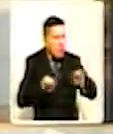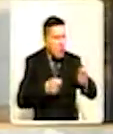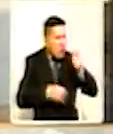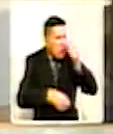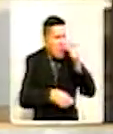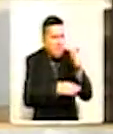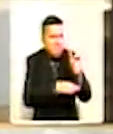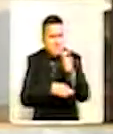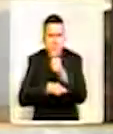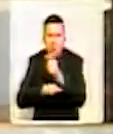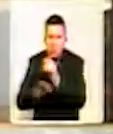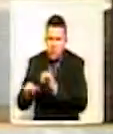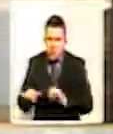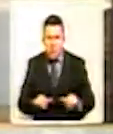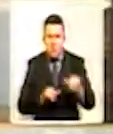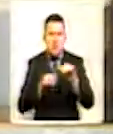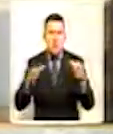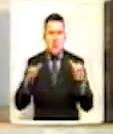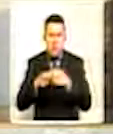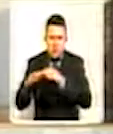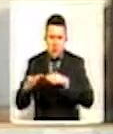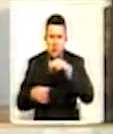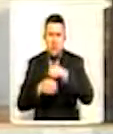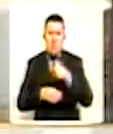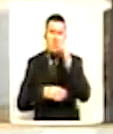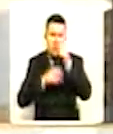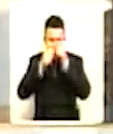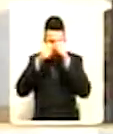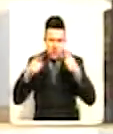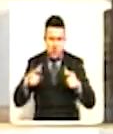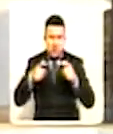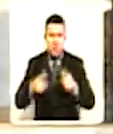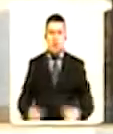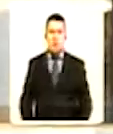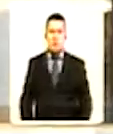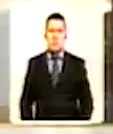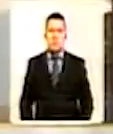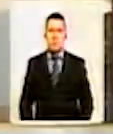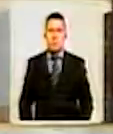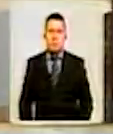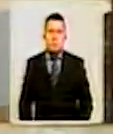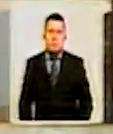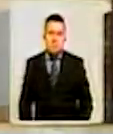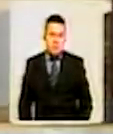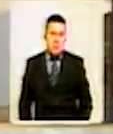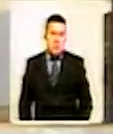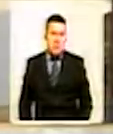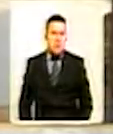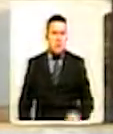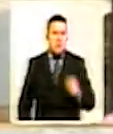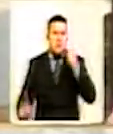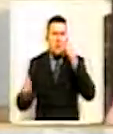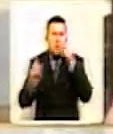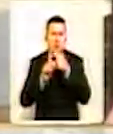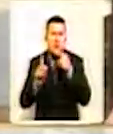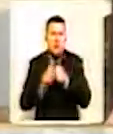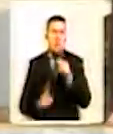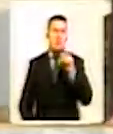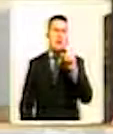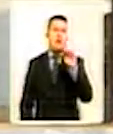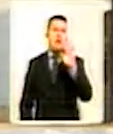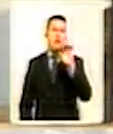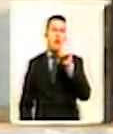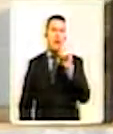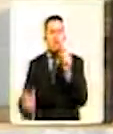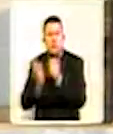controlar, para monitorear, para articular la acción de las políticas públicas del Estado. De manera que los objetivos que quedaron en el 91